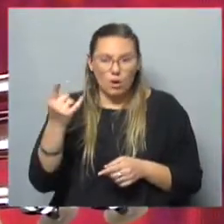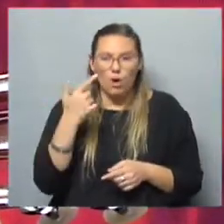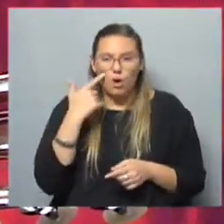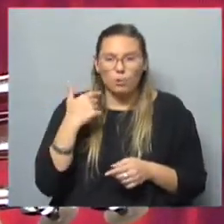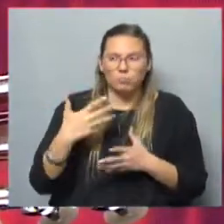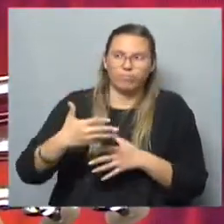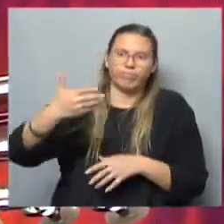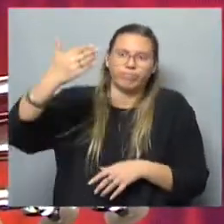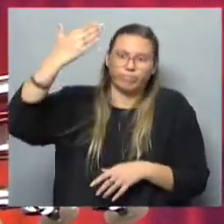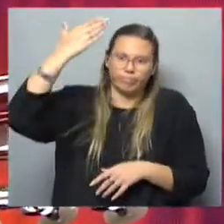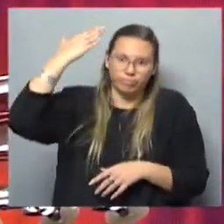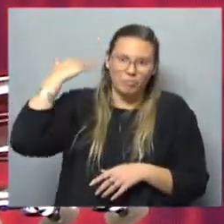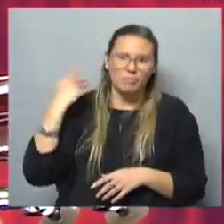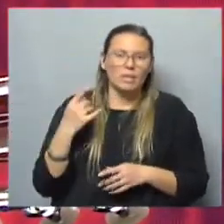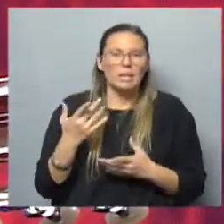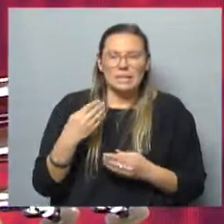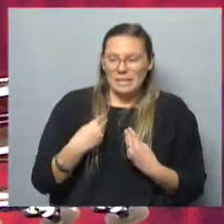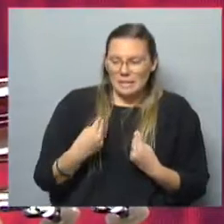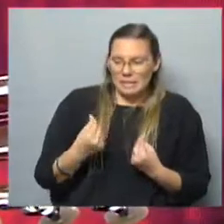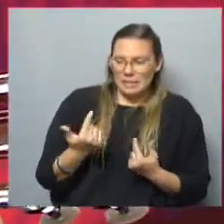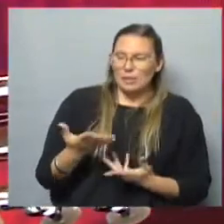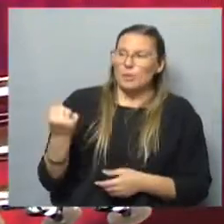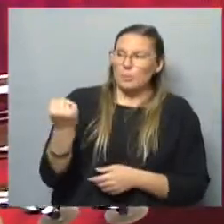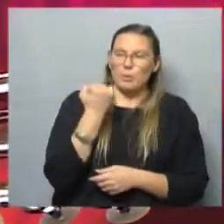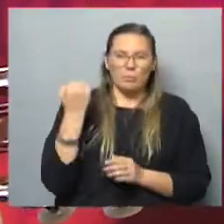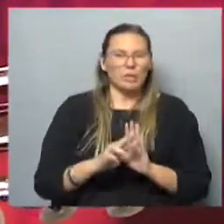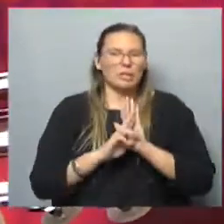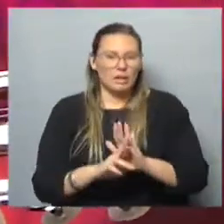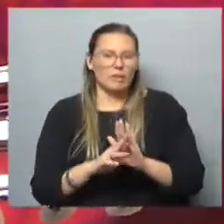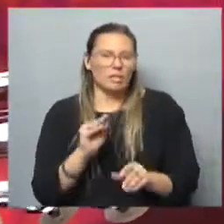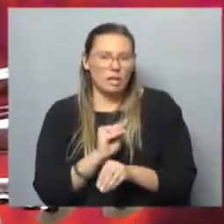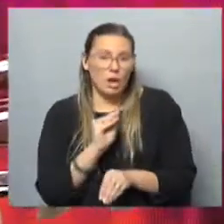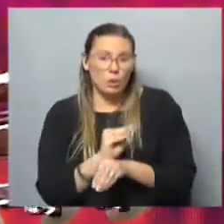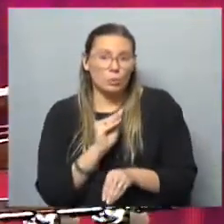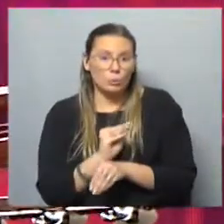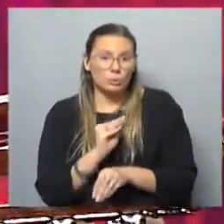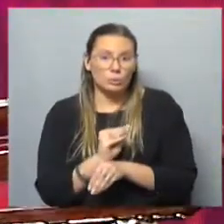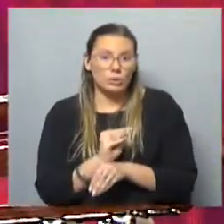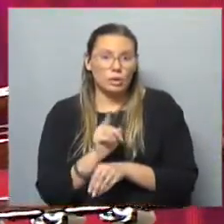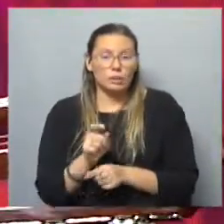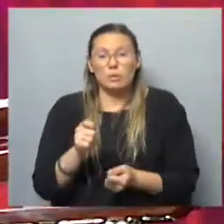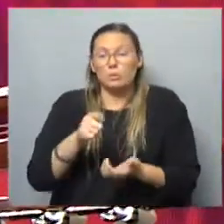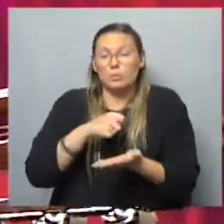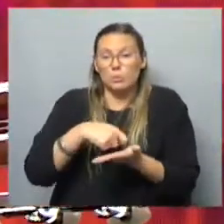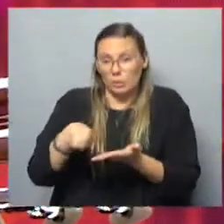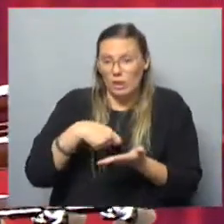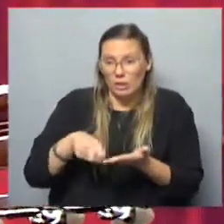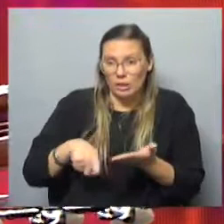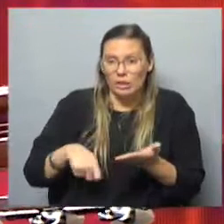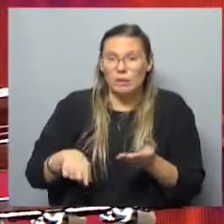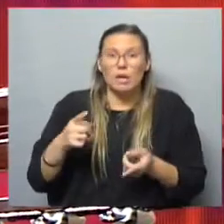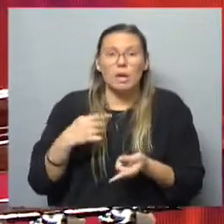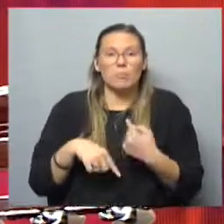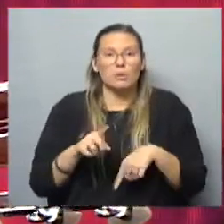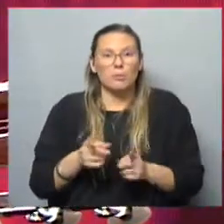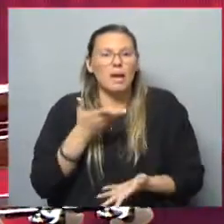muy grande y siento que es como un faro muy importante en la cultura. A partir de sus letras, pero también